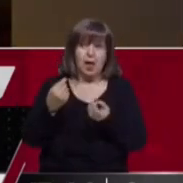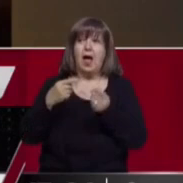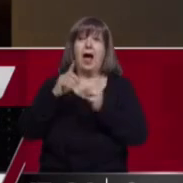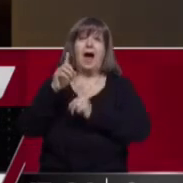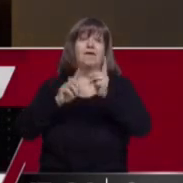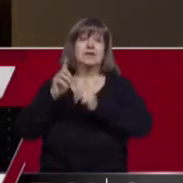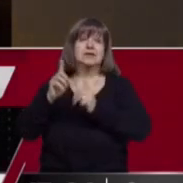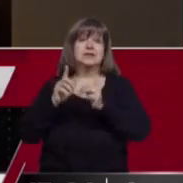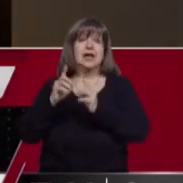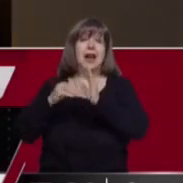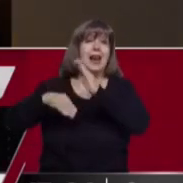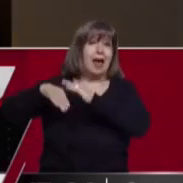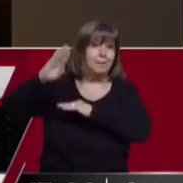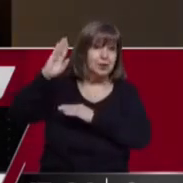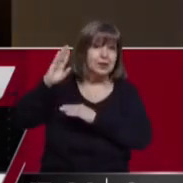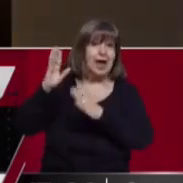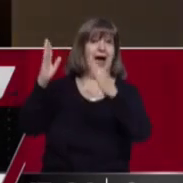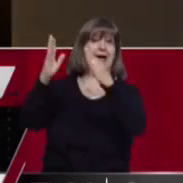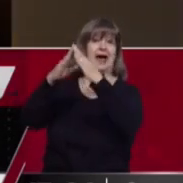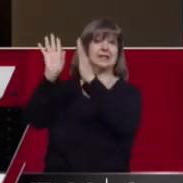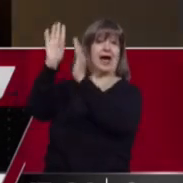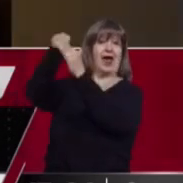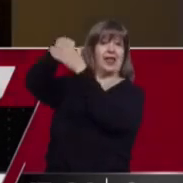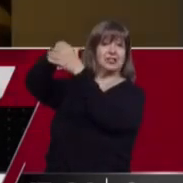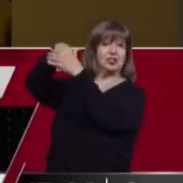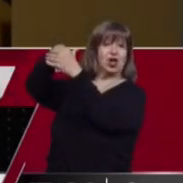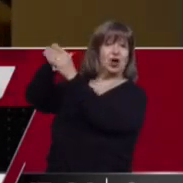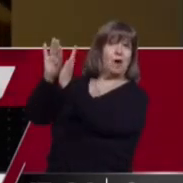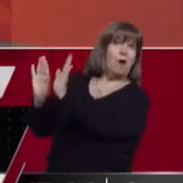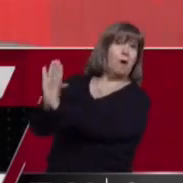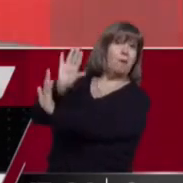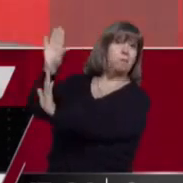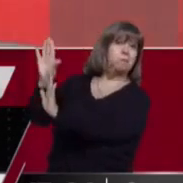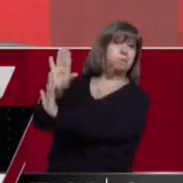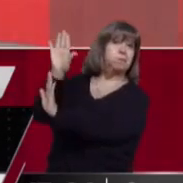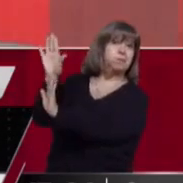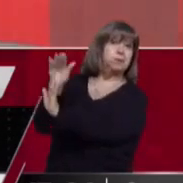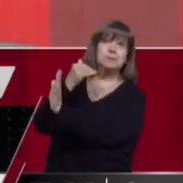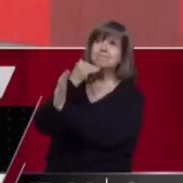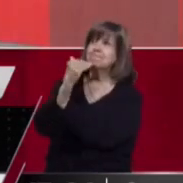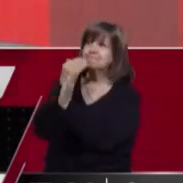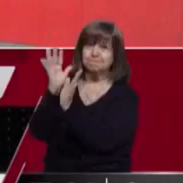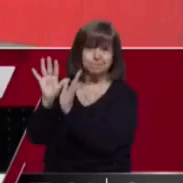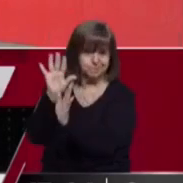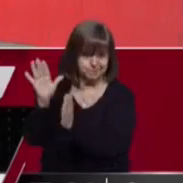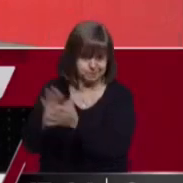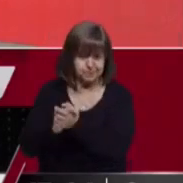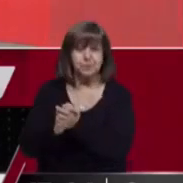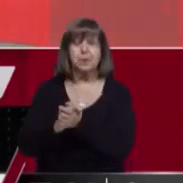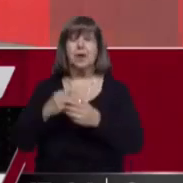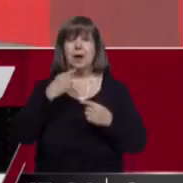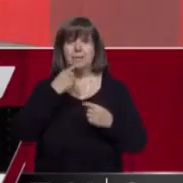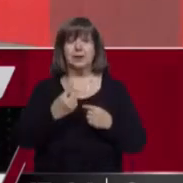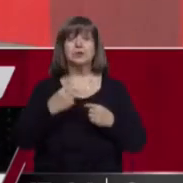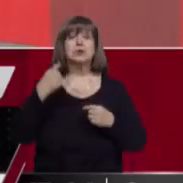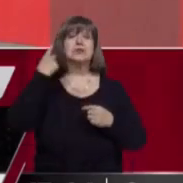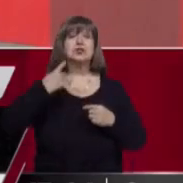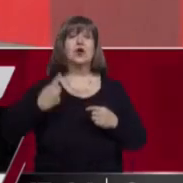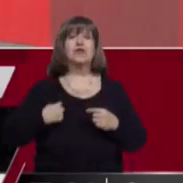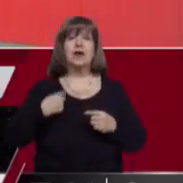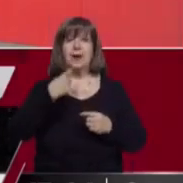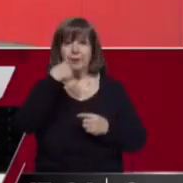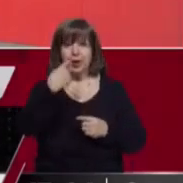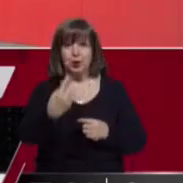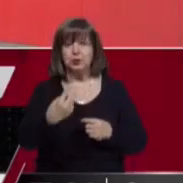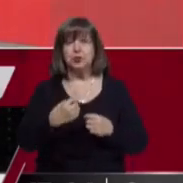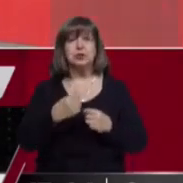poder identificarlas y muchas veces el tema de la promoción y la prevención es para poder llegar antes. Claro. Algunas situaciones